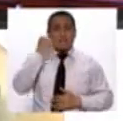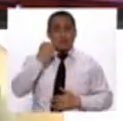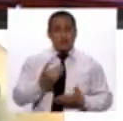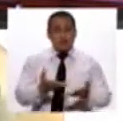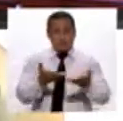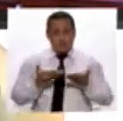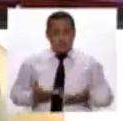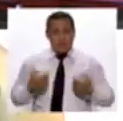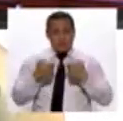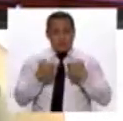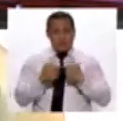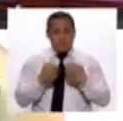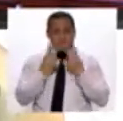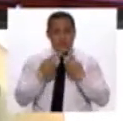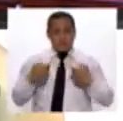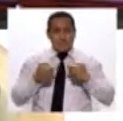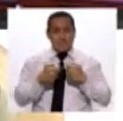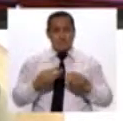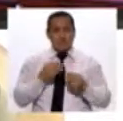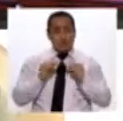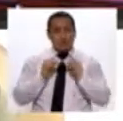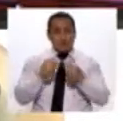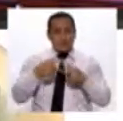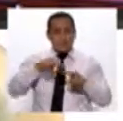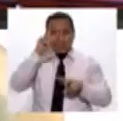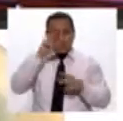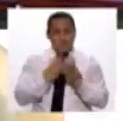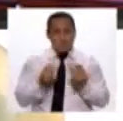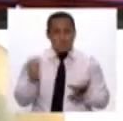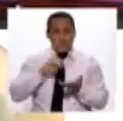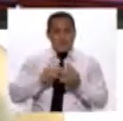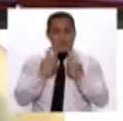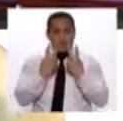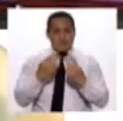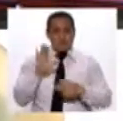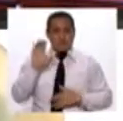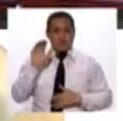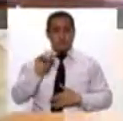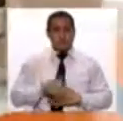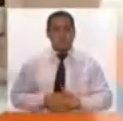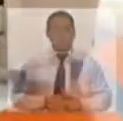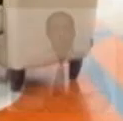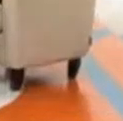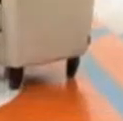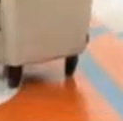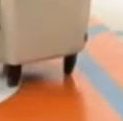nos van a llegar a nuestras cuentas en las redes sociales. Continúa en TV Perú, mucho más que ver. Chao.